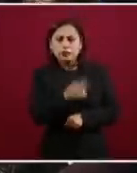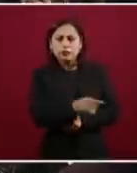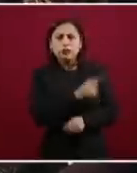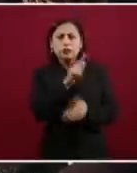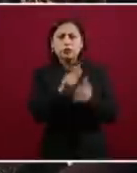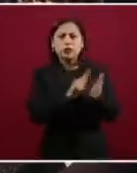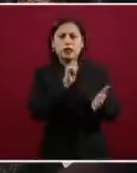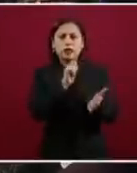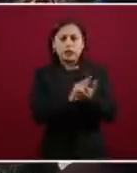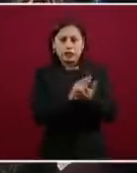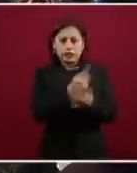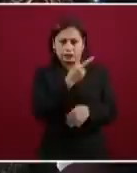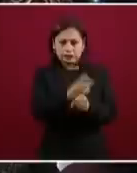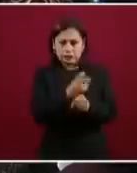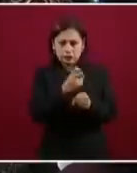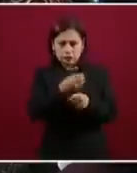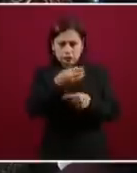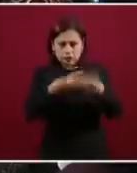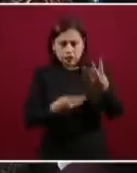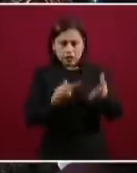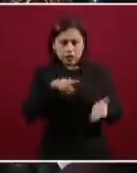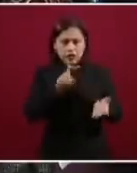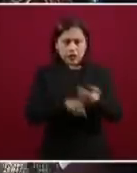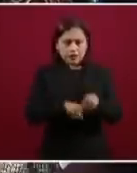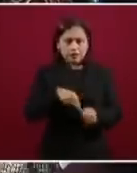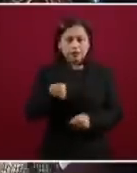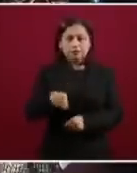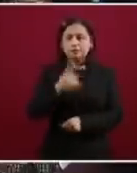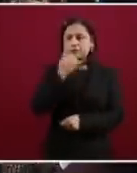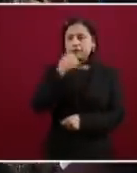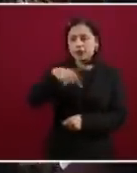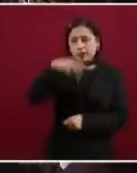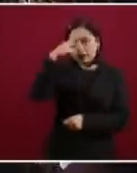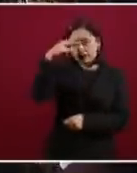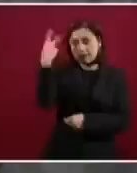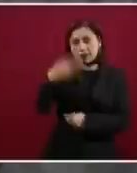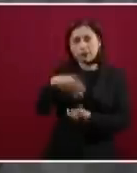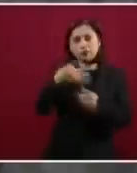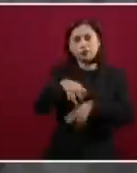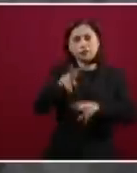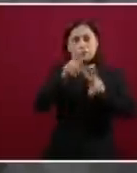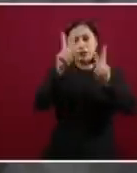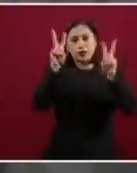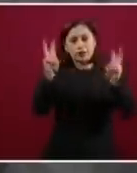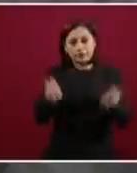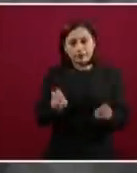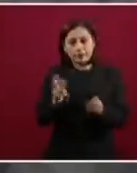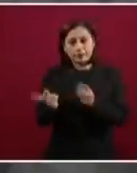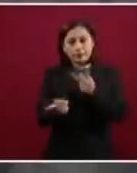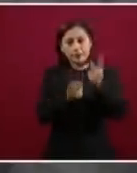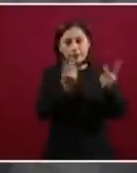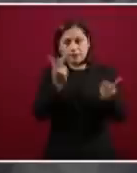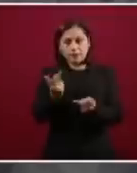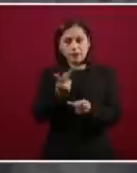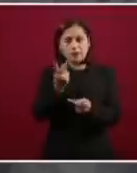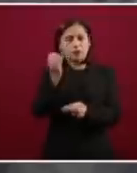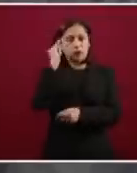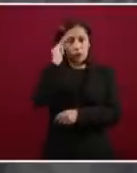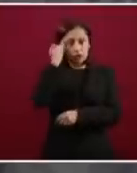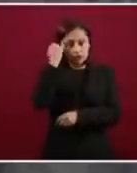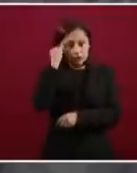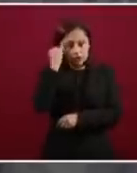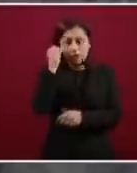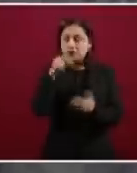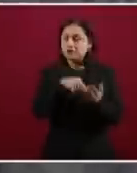no tenemos una legislación secundaria sobre el tema de la consulta indígena, es algo que